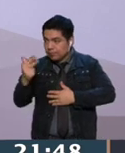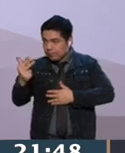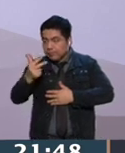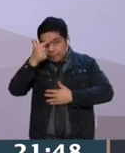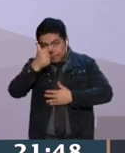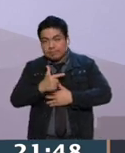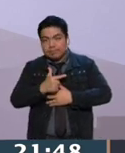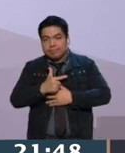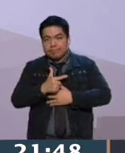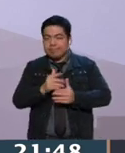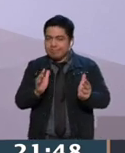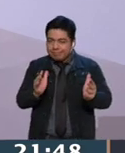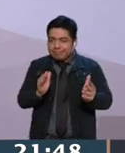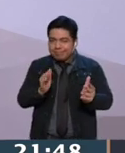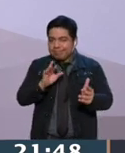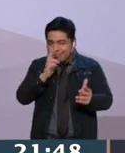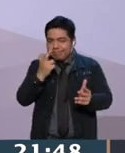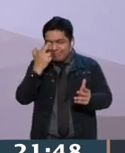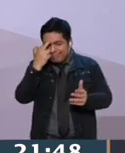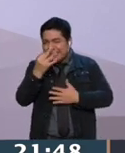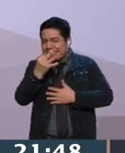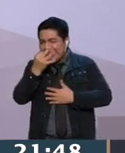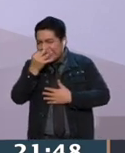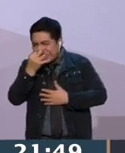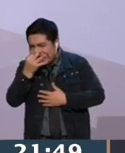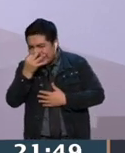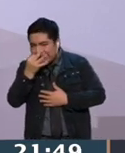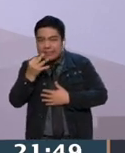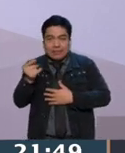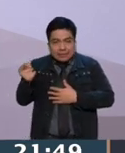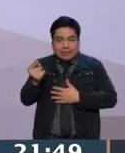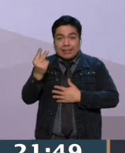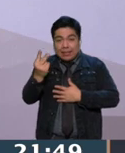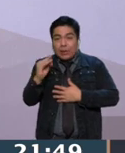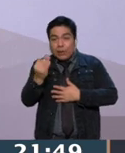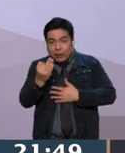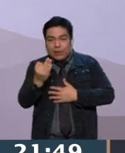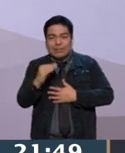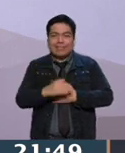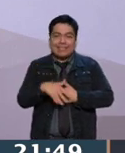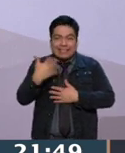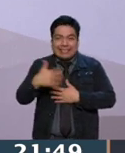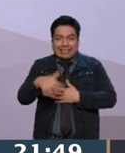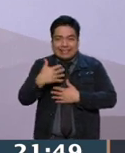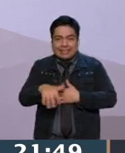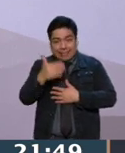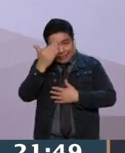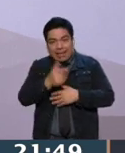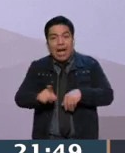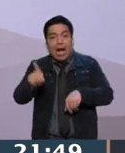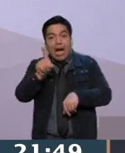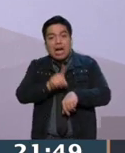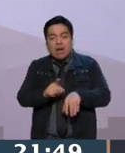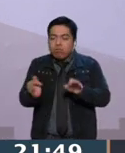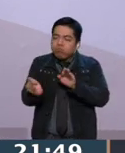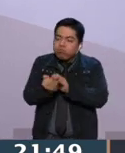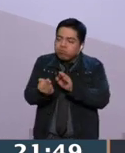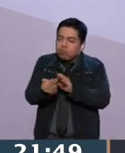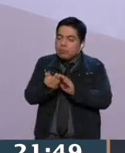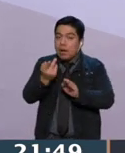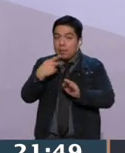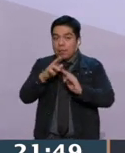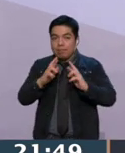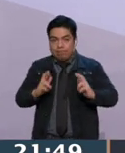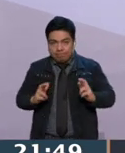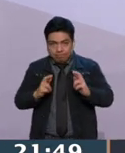noche. Y ya se lo decía, estamos a nada del Día de la Candelaria, lo que no solo significa que es el día tradicional de la tamaliza, sino que en la religión